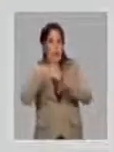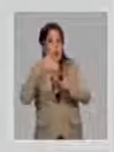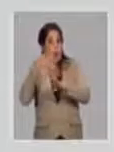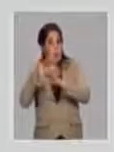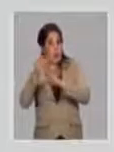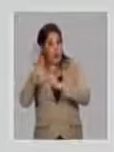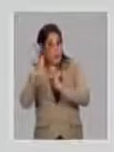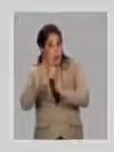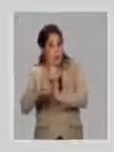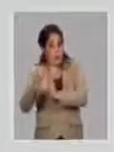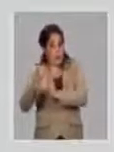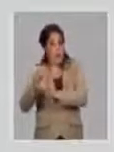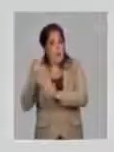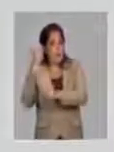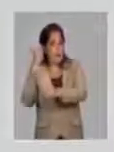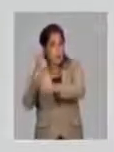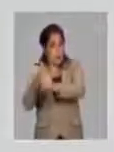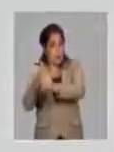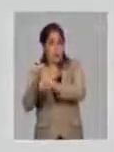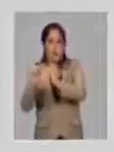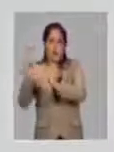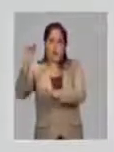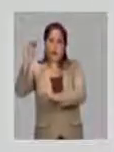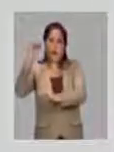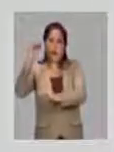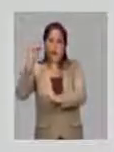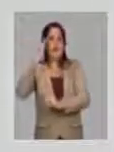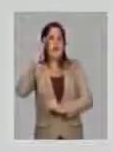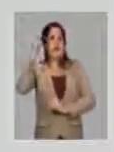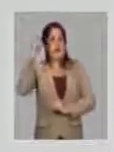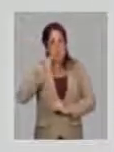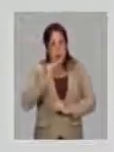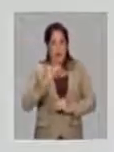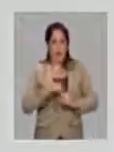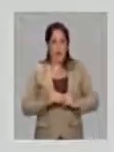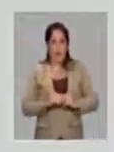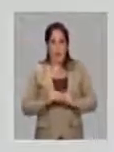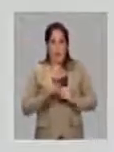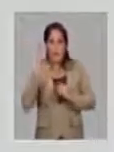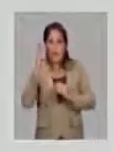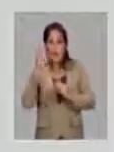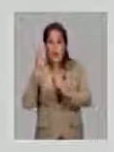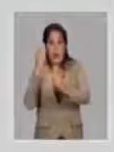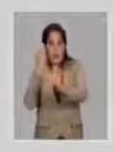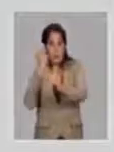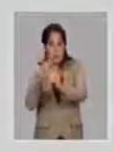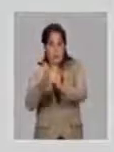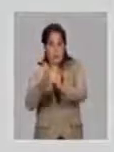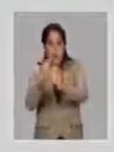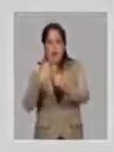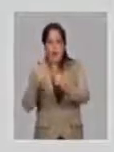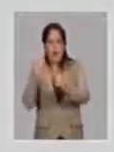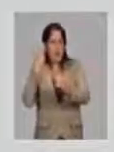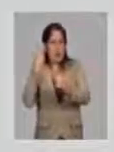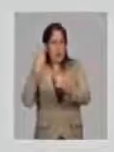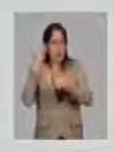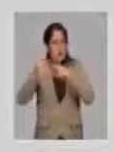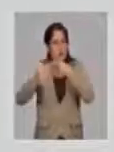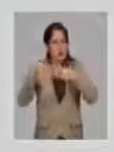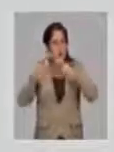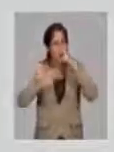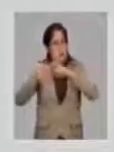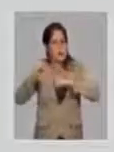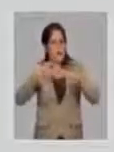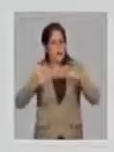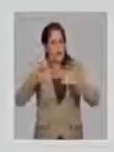pero después de la tercera dosis es significativamente superior. Por tanto, nosotros el fenómeno de la tercera dosis es algo que estamos